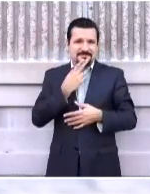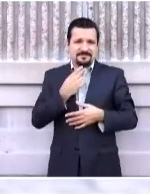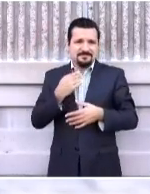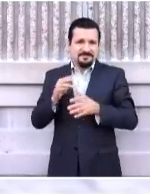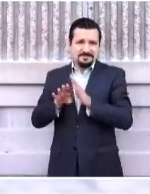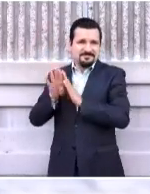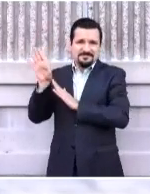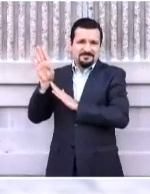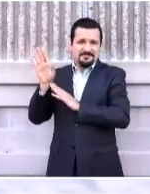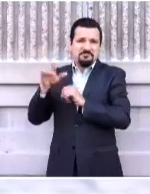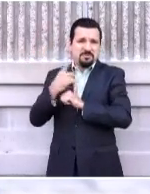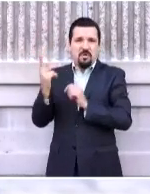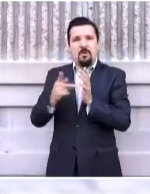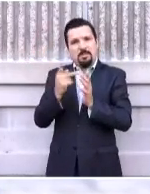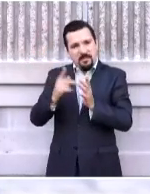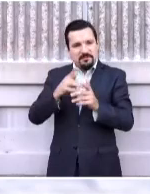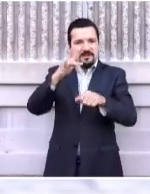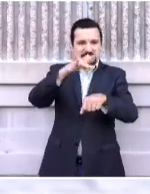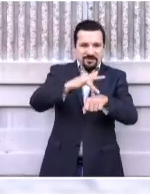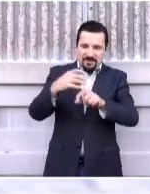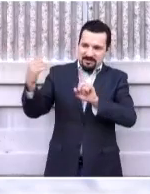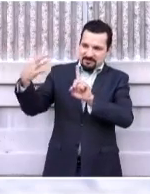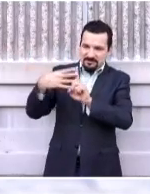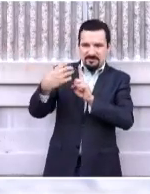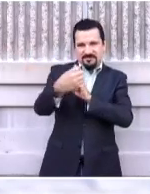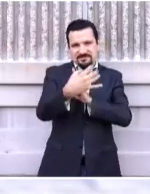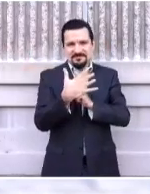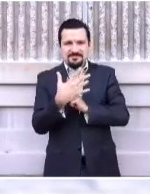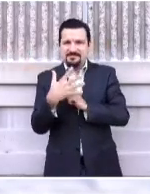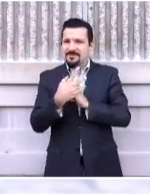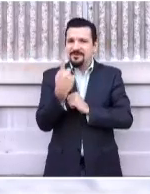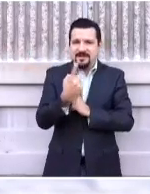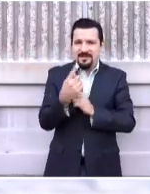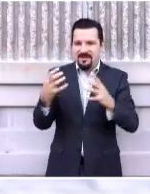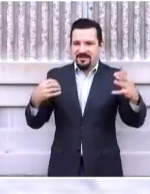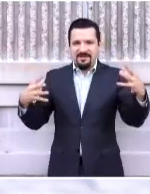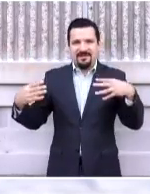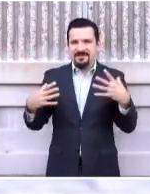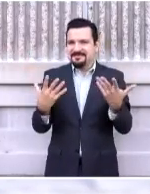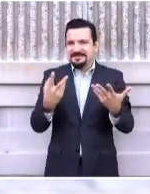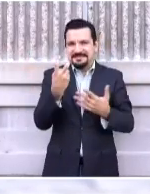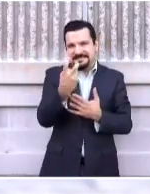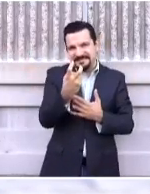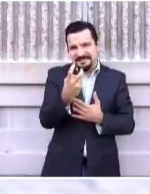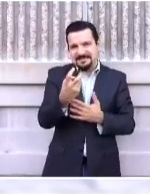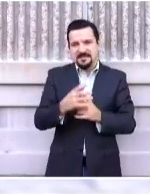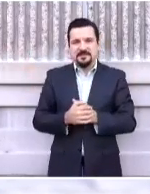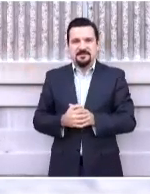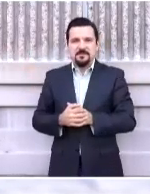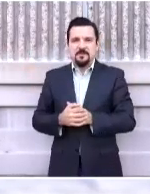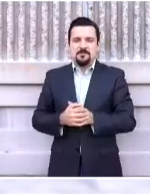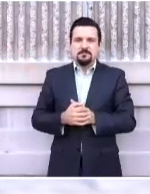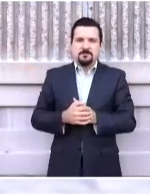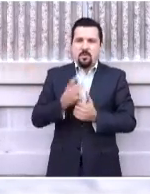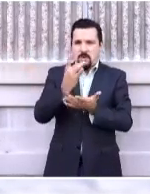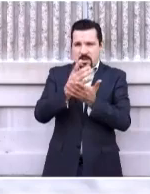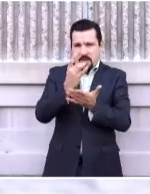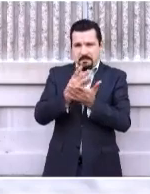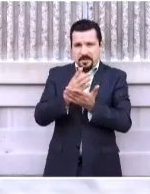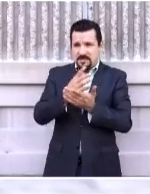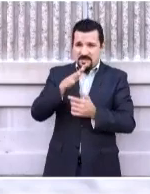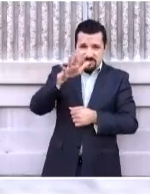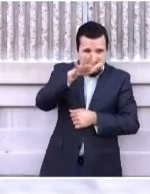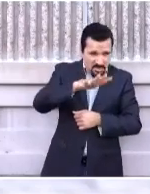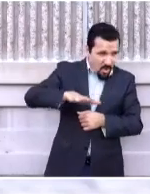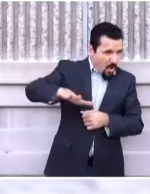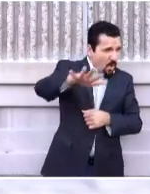exitosa, porque volvemos a lo mismo. Estamos en una serie de procesos que solamente si se aplican en